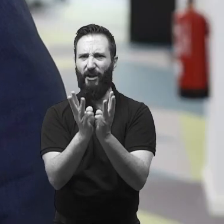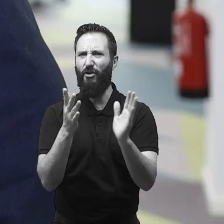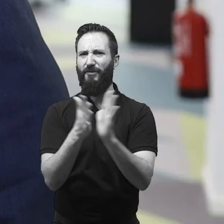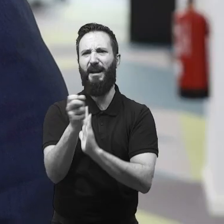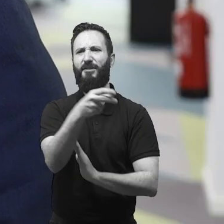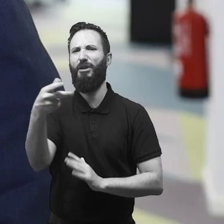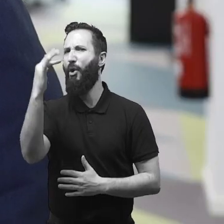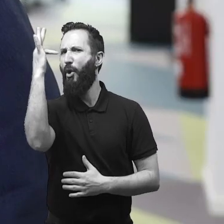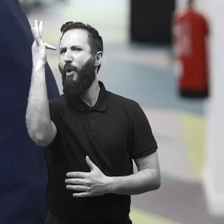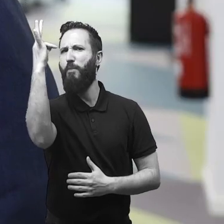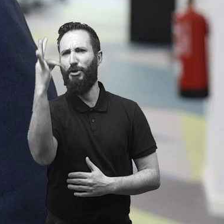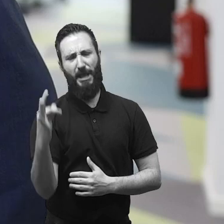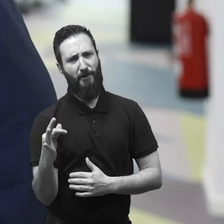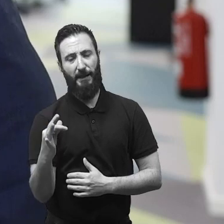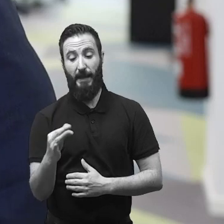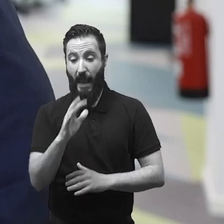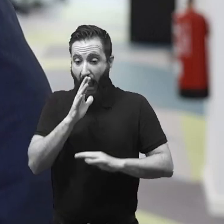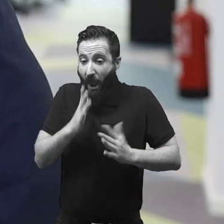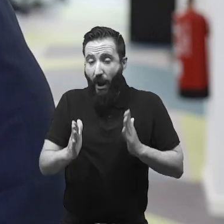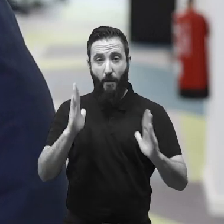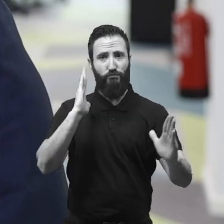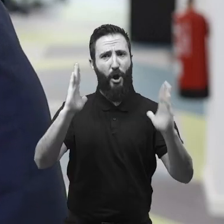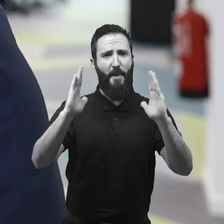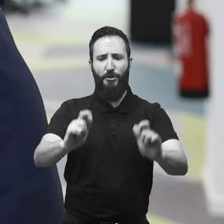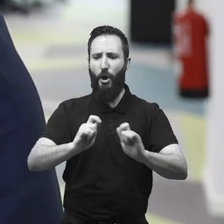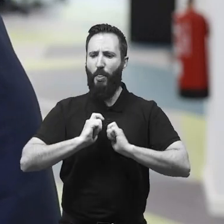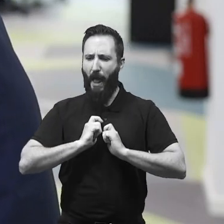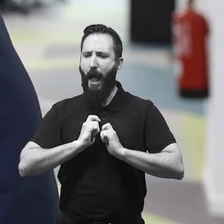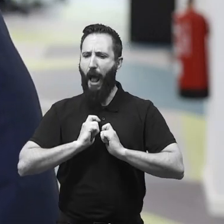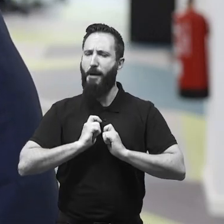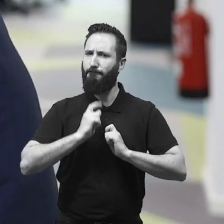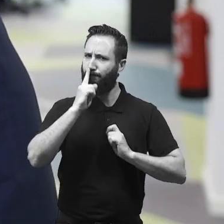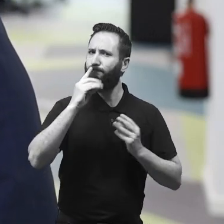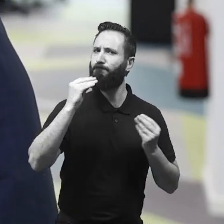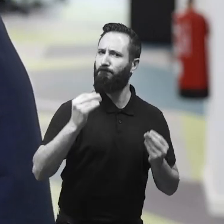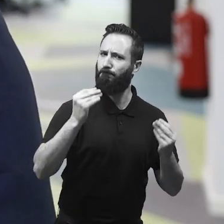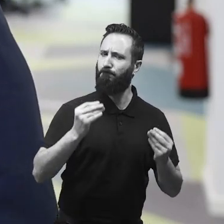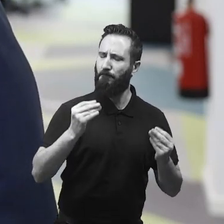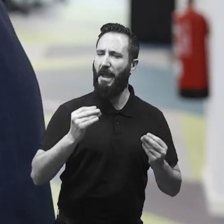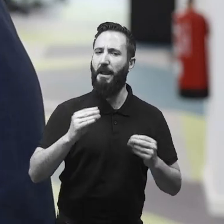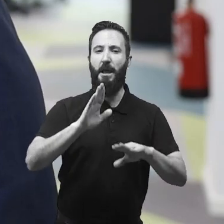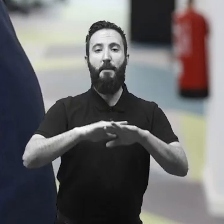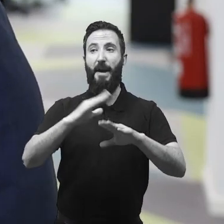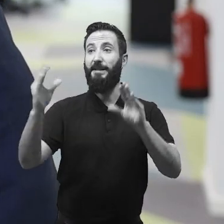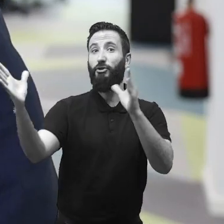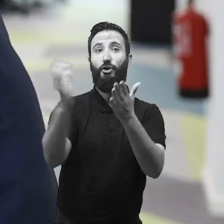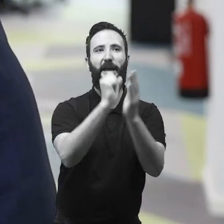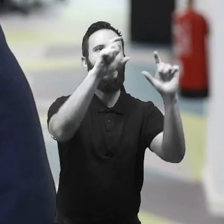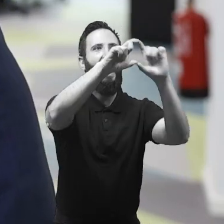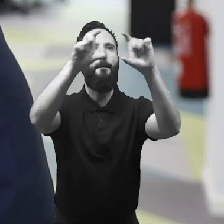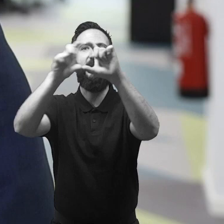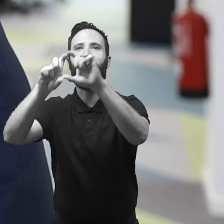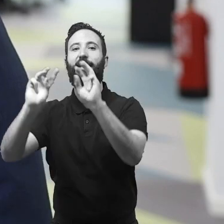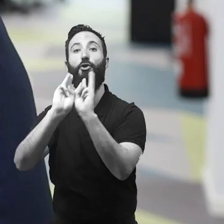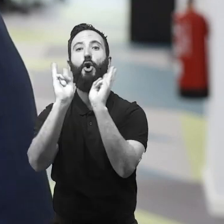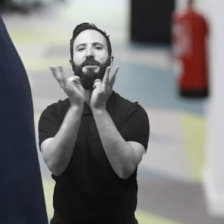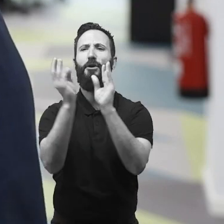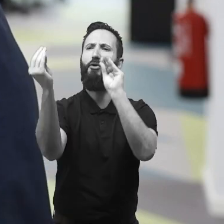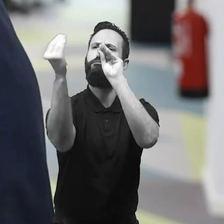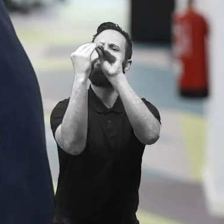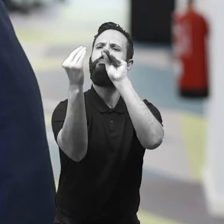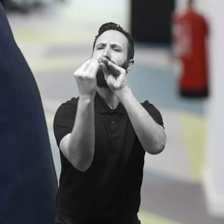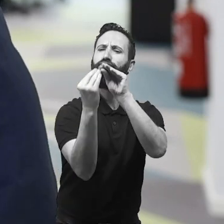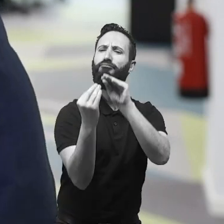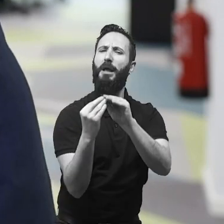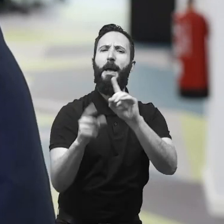muy, muy inspirador para todos y es un momento también de puesta en común de qué es lo que vamos a hacer en el Consejo y el compromiso